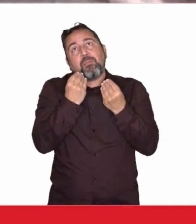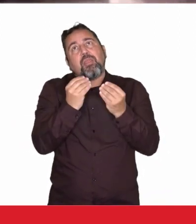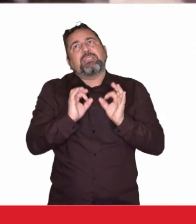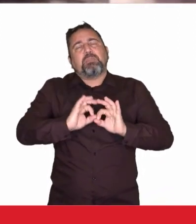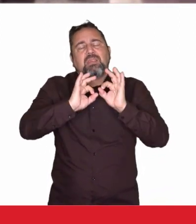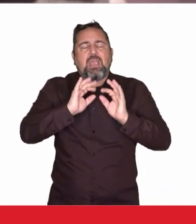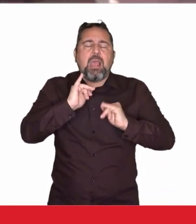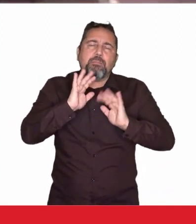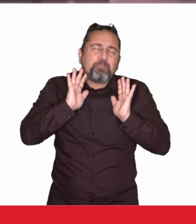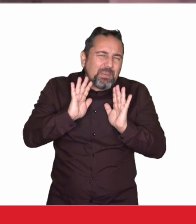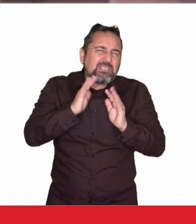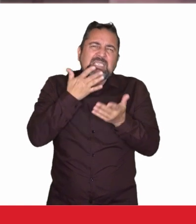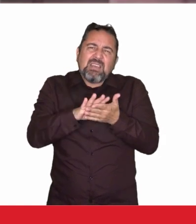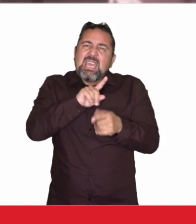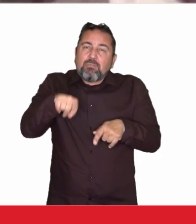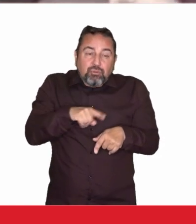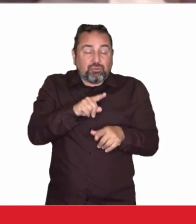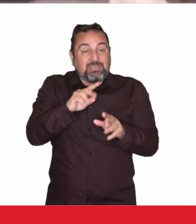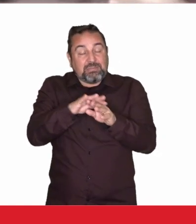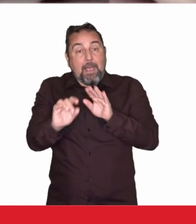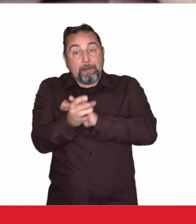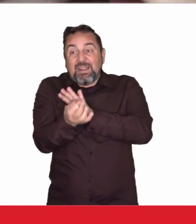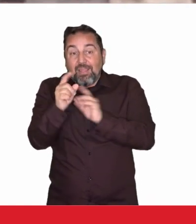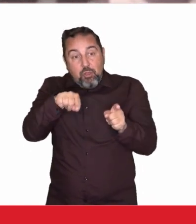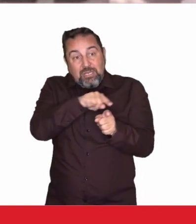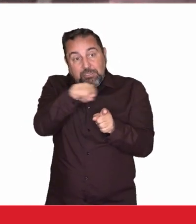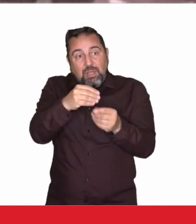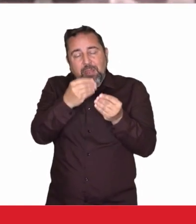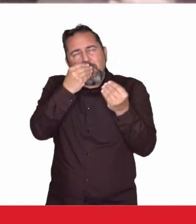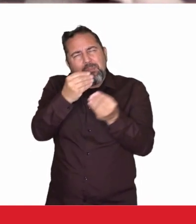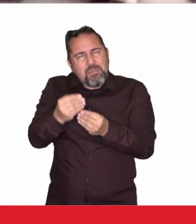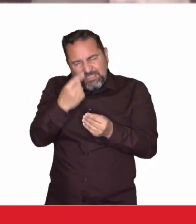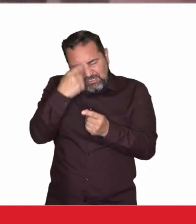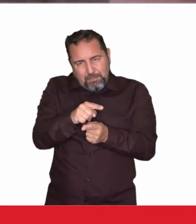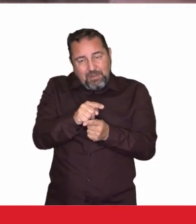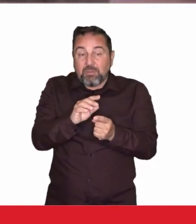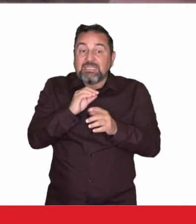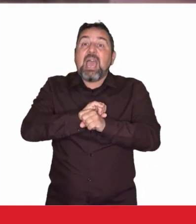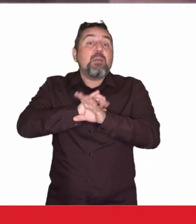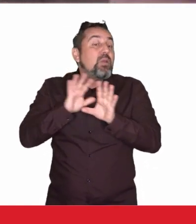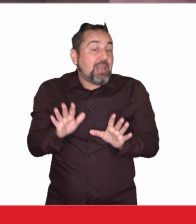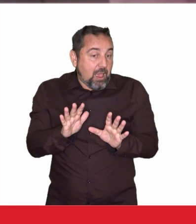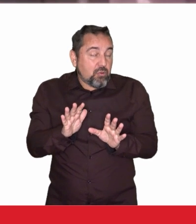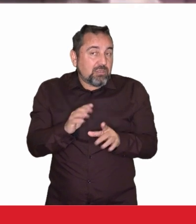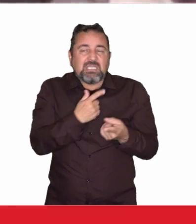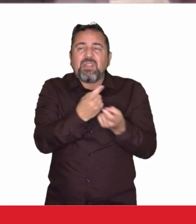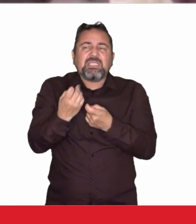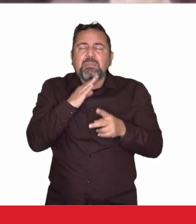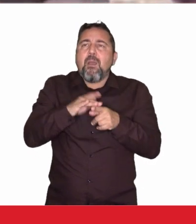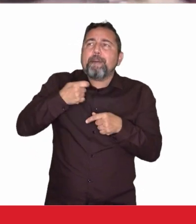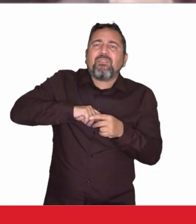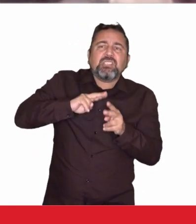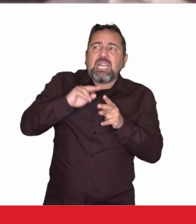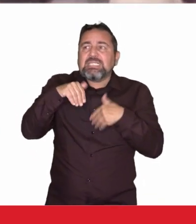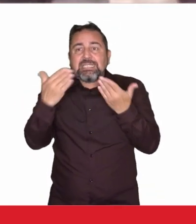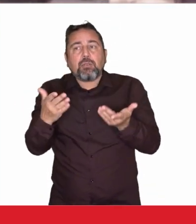hacer bien esto, o sea, los que tengáis formación específica en esto. Tampoco es que vuestros emprendedores o emprendedoras lo sepan hacer muy bien. Porque lo que está claro es